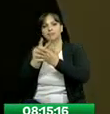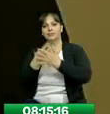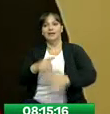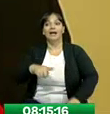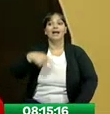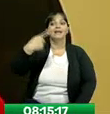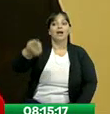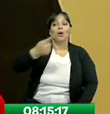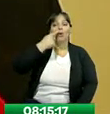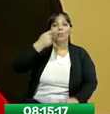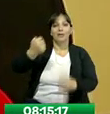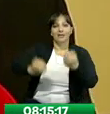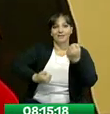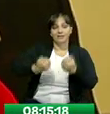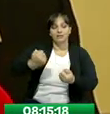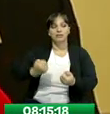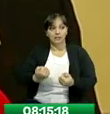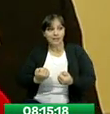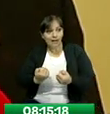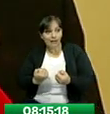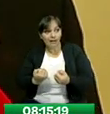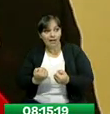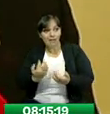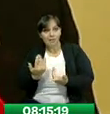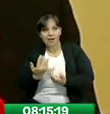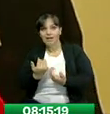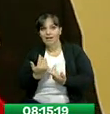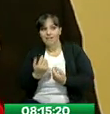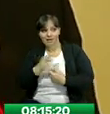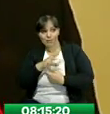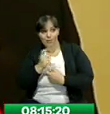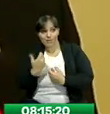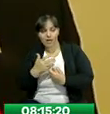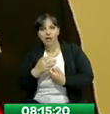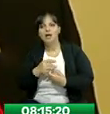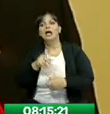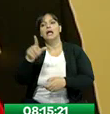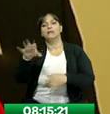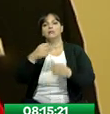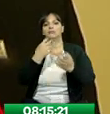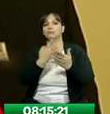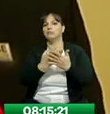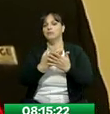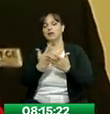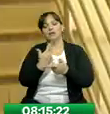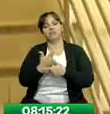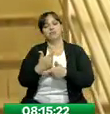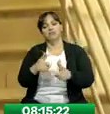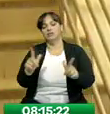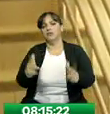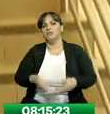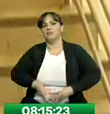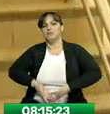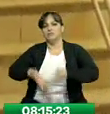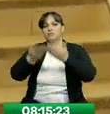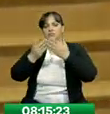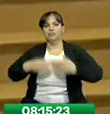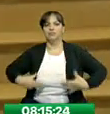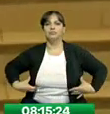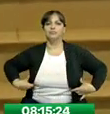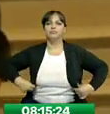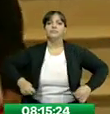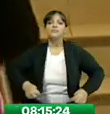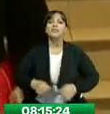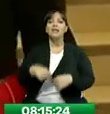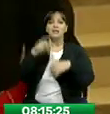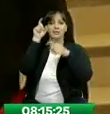diario a sin embargo como fiscalidad vamos a presentar la apelación en el momento que nosotros notifique formalmente la sentencia la fiscalía hace un llamado a